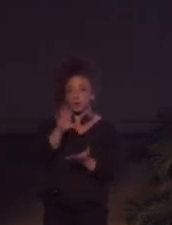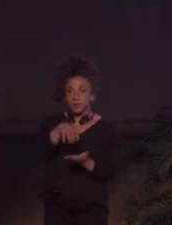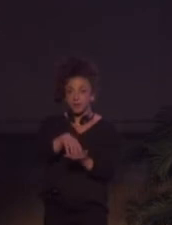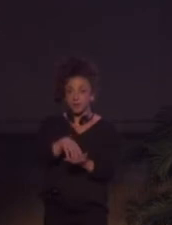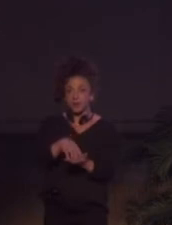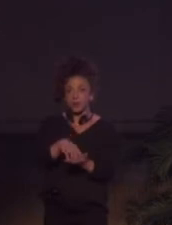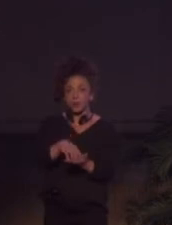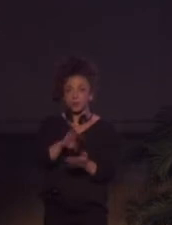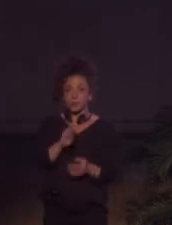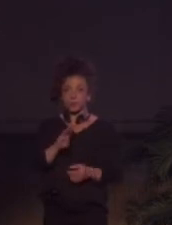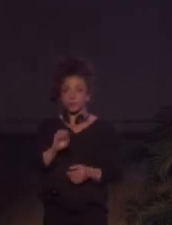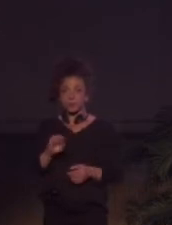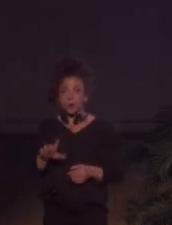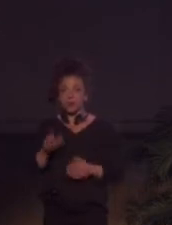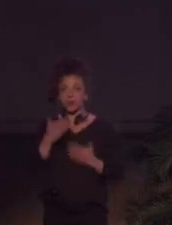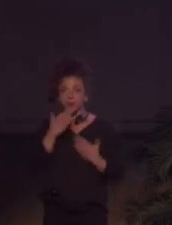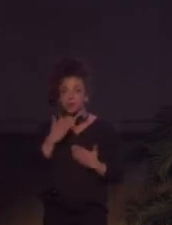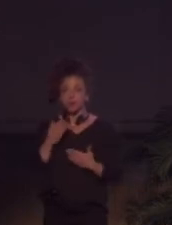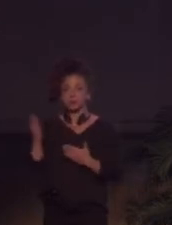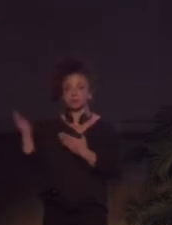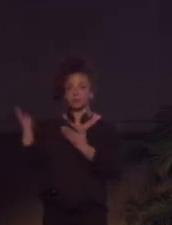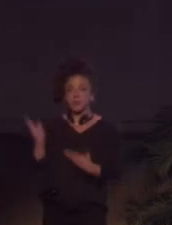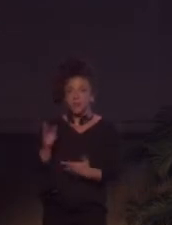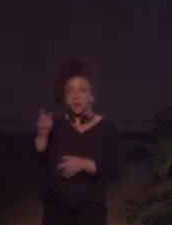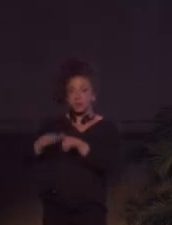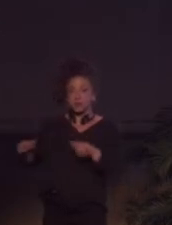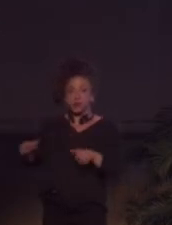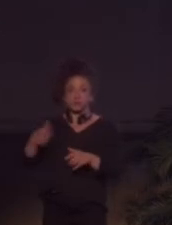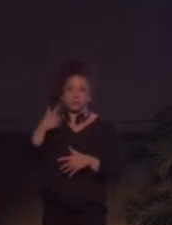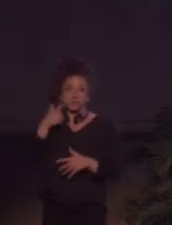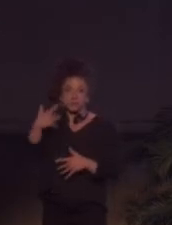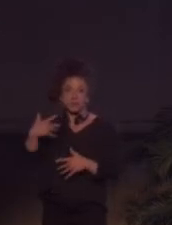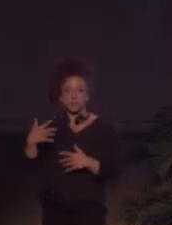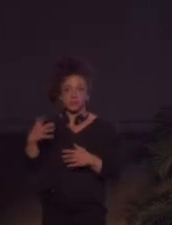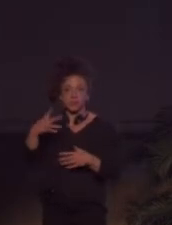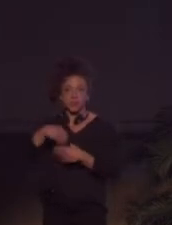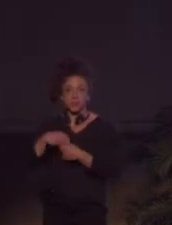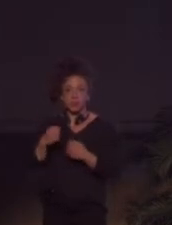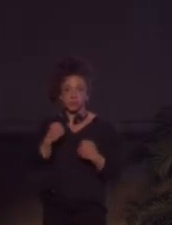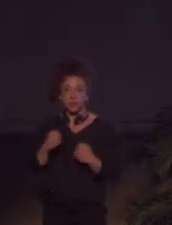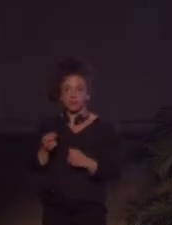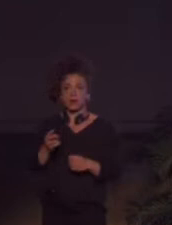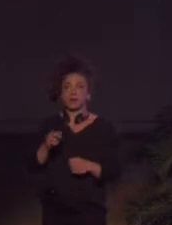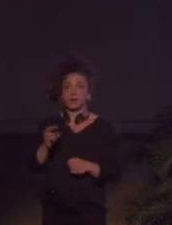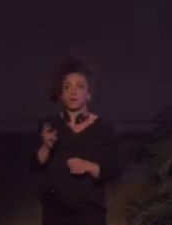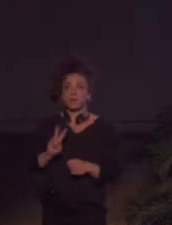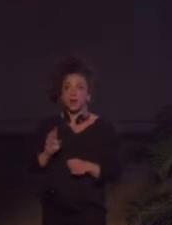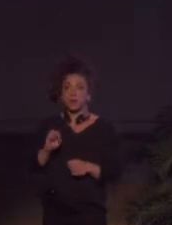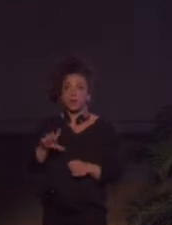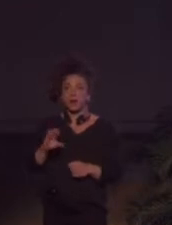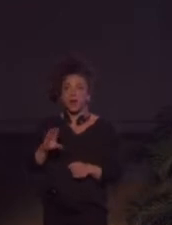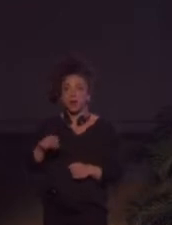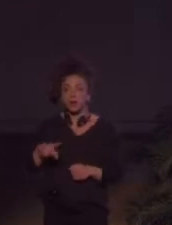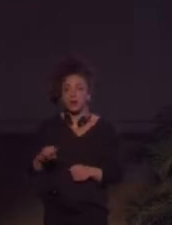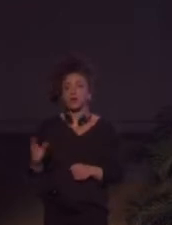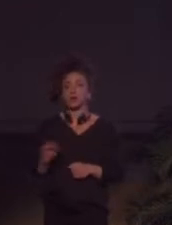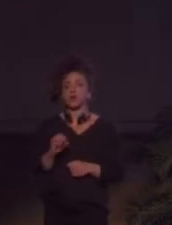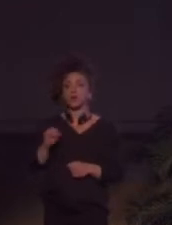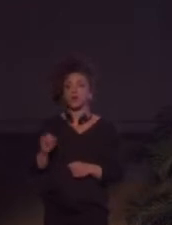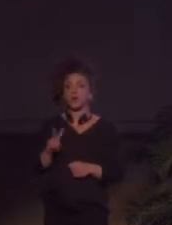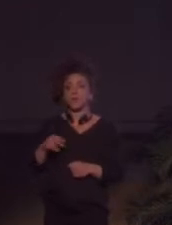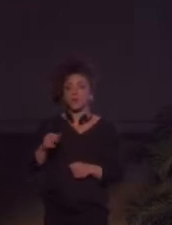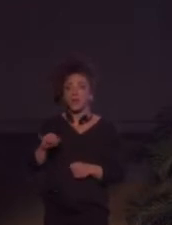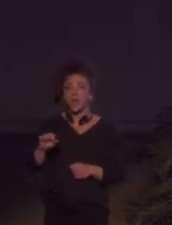Paul, trajeron a Annie Sprinkler, a Donna Haraway, a Judy Butler, a Dea Grace Volcano, a Paco Vidarte, Sejo